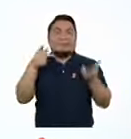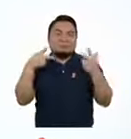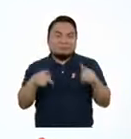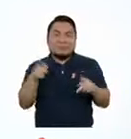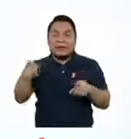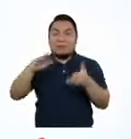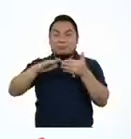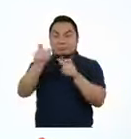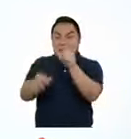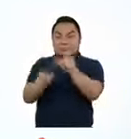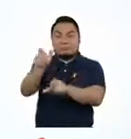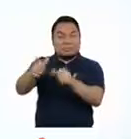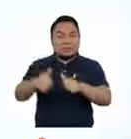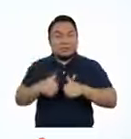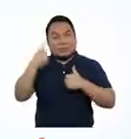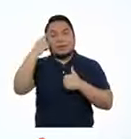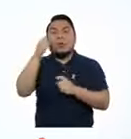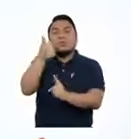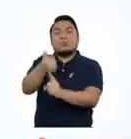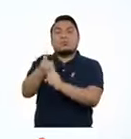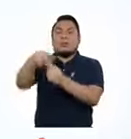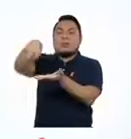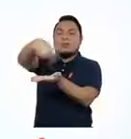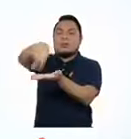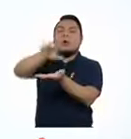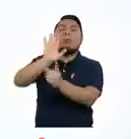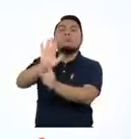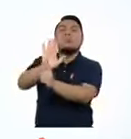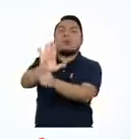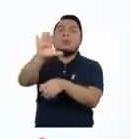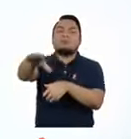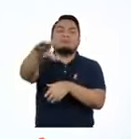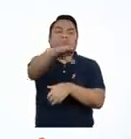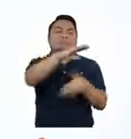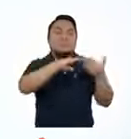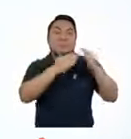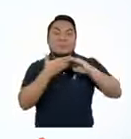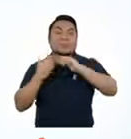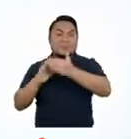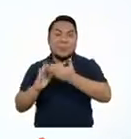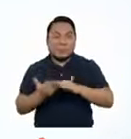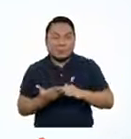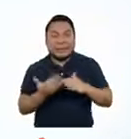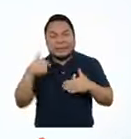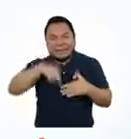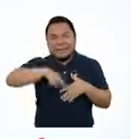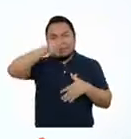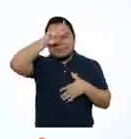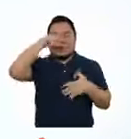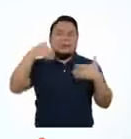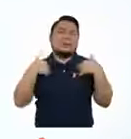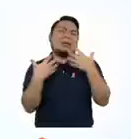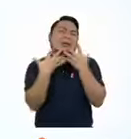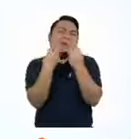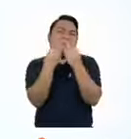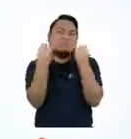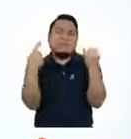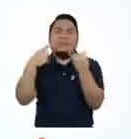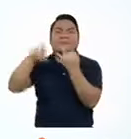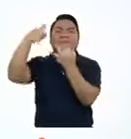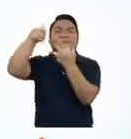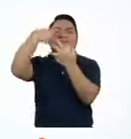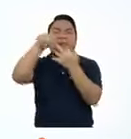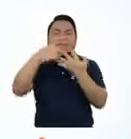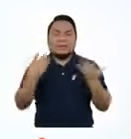permitido que los pobladores elaboren danzas propias de cada región. ¡Ay! Es que nuestro país tiene una enorme